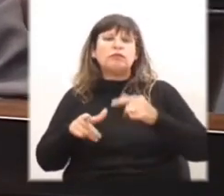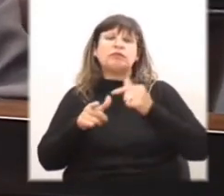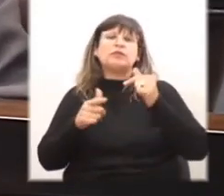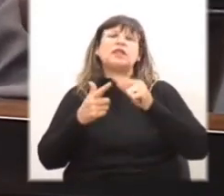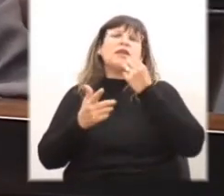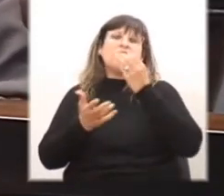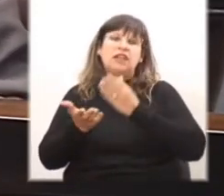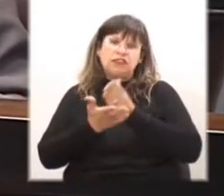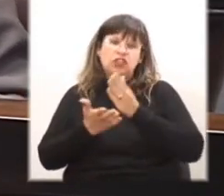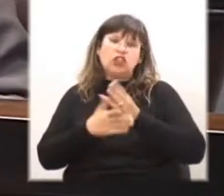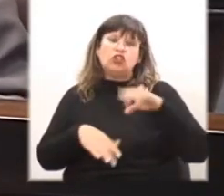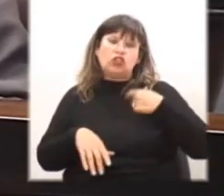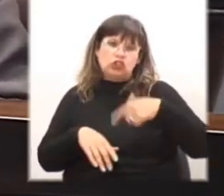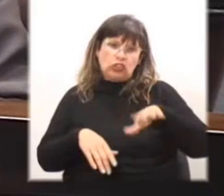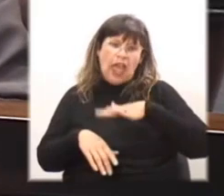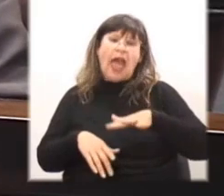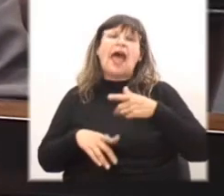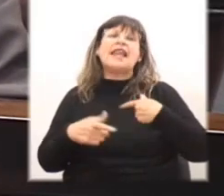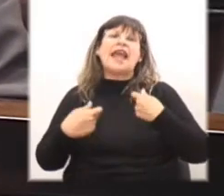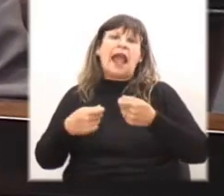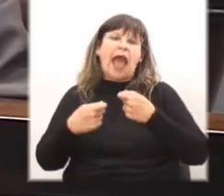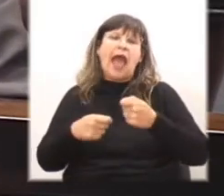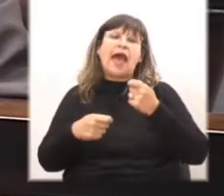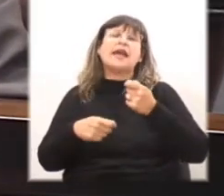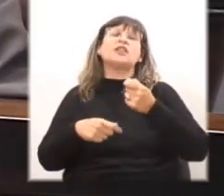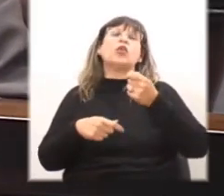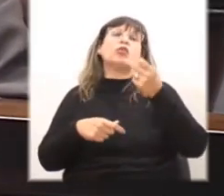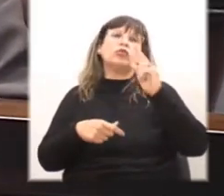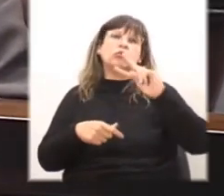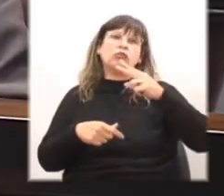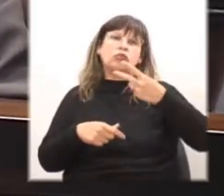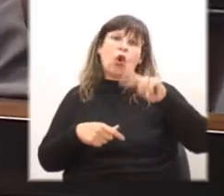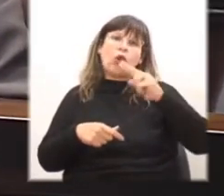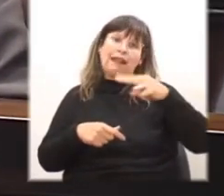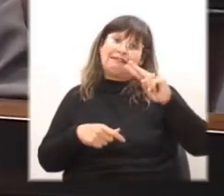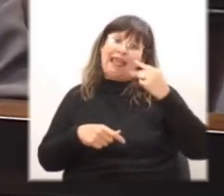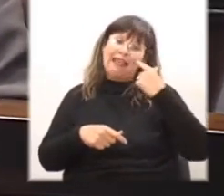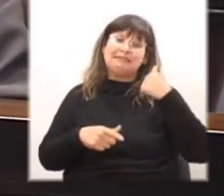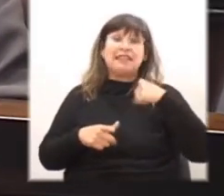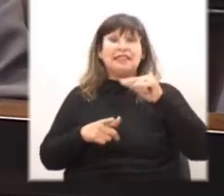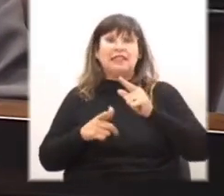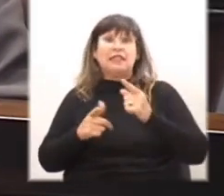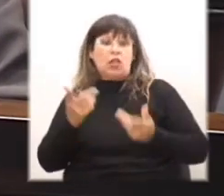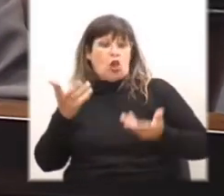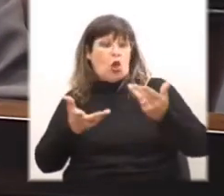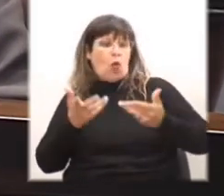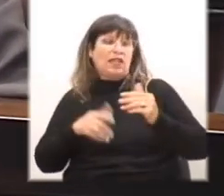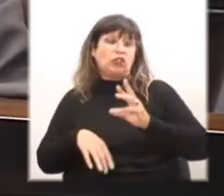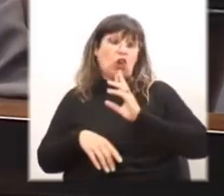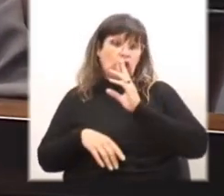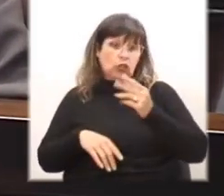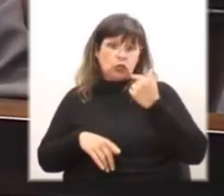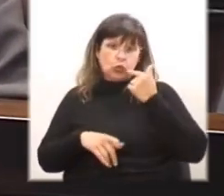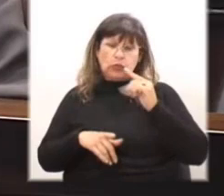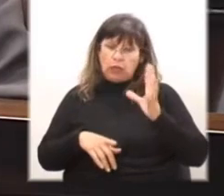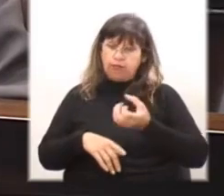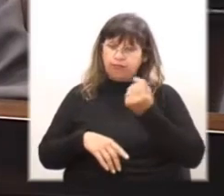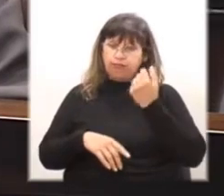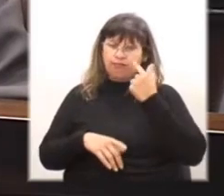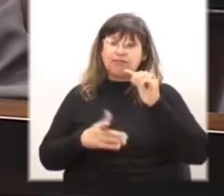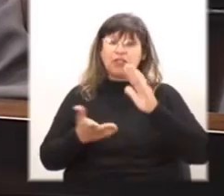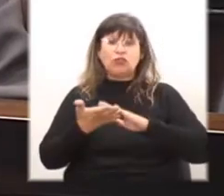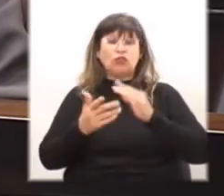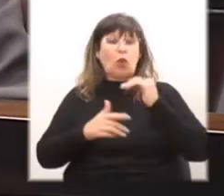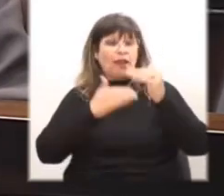viáticos, horas extras, gastos de vehículos asignados y su comparación con el resultado obtenido en cuanto al desarrollo